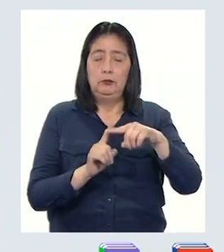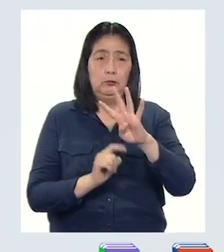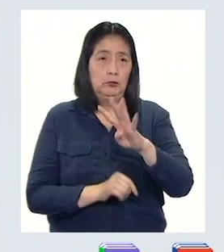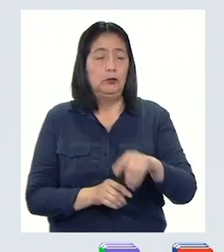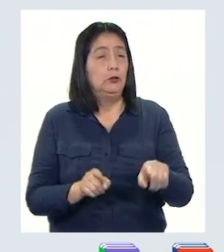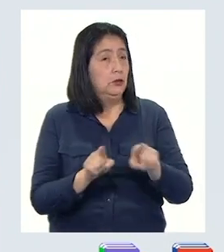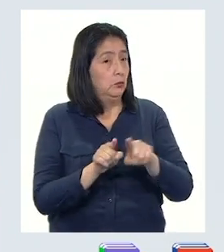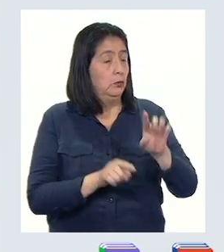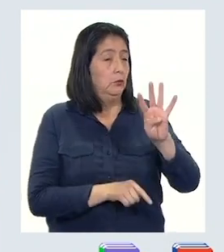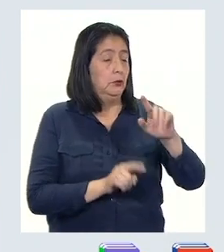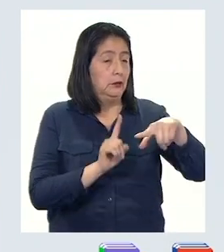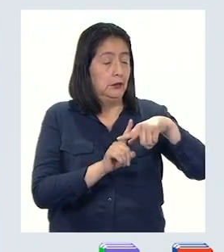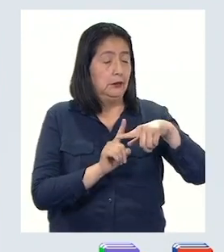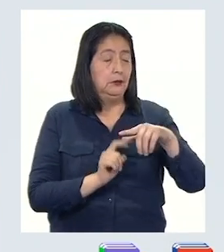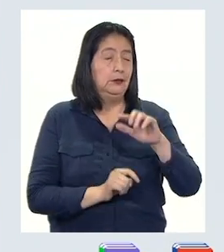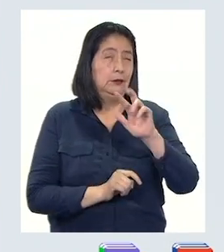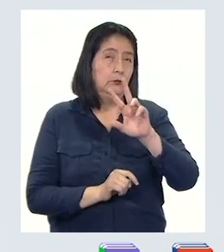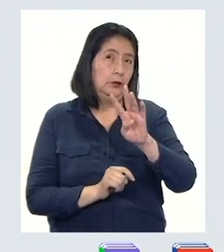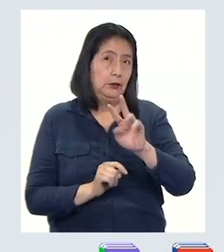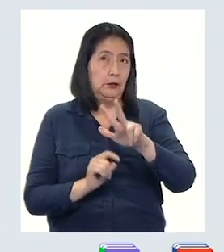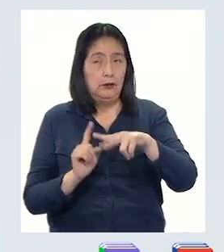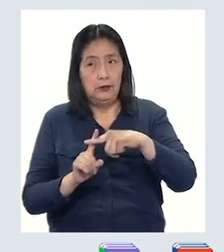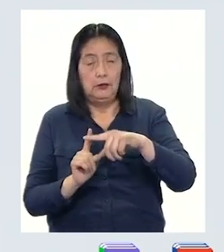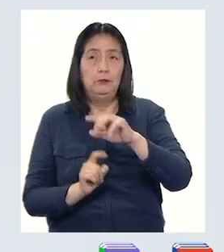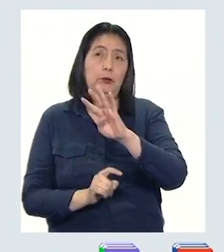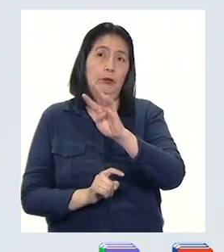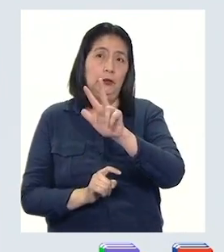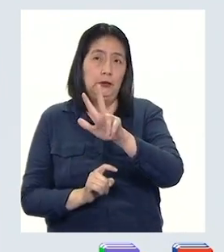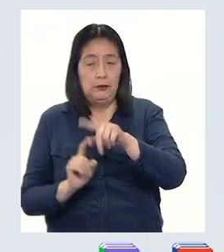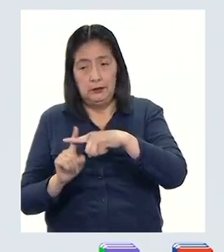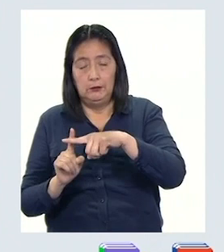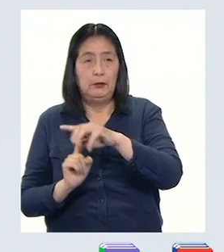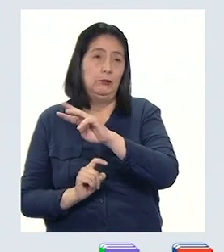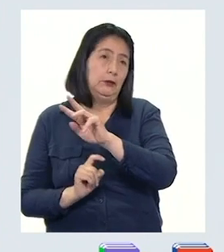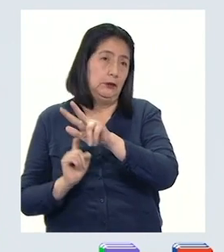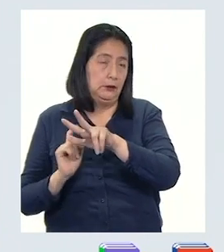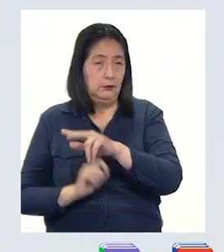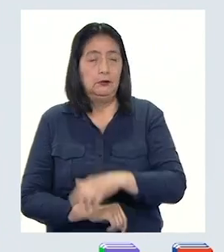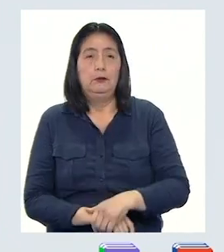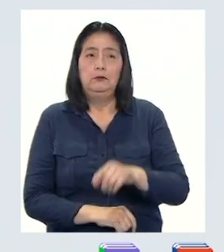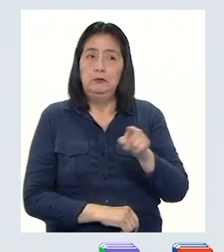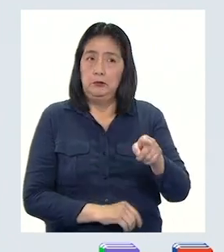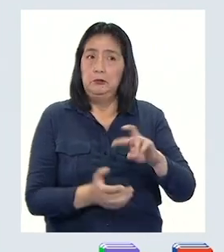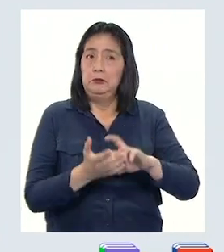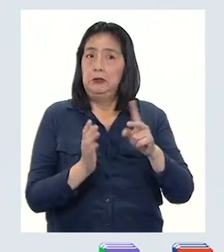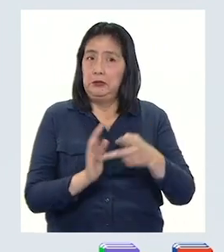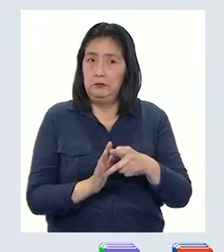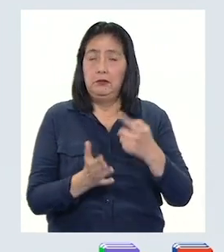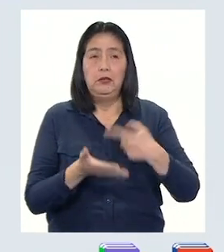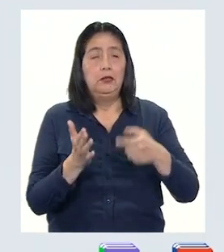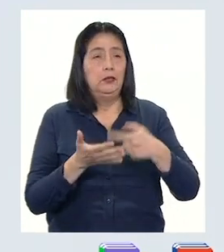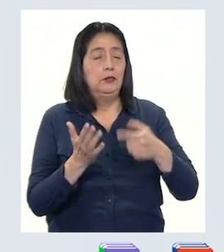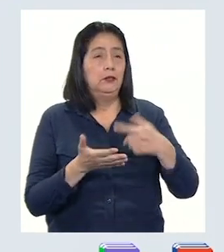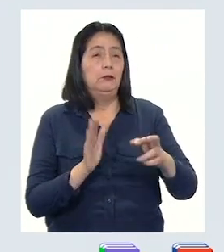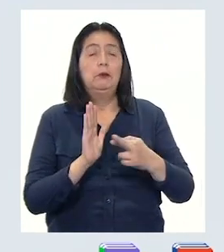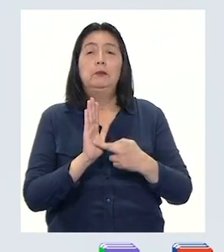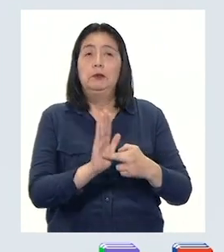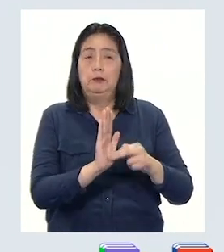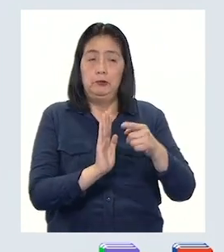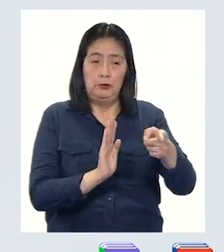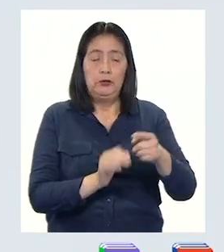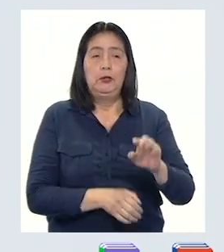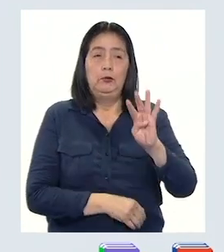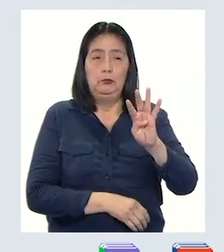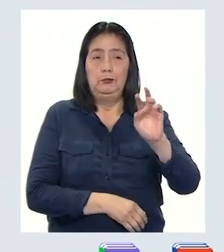es 43 más 43 más 43 más 43. Eso significa que vamos a representar el